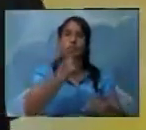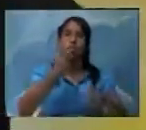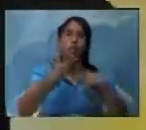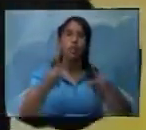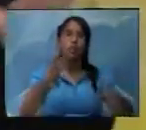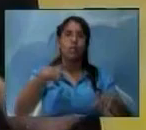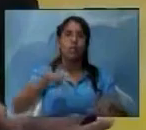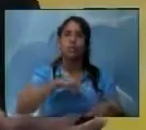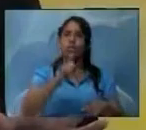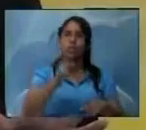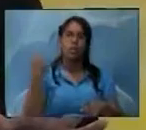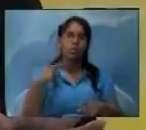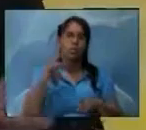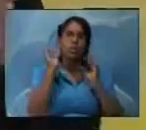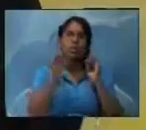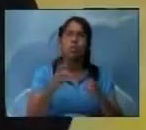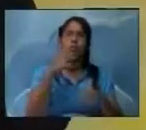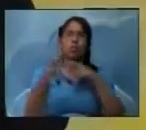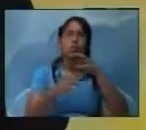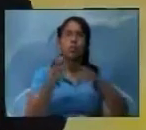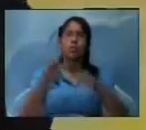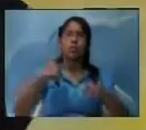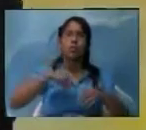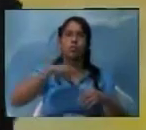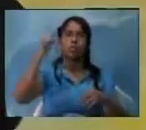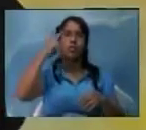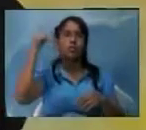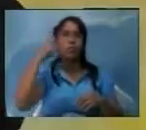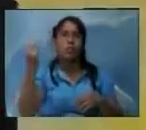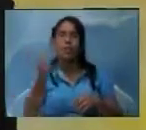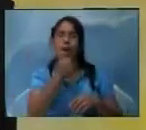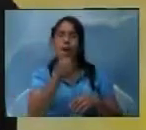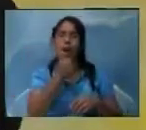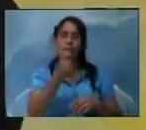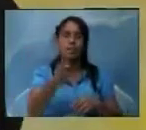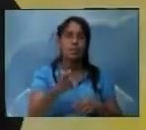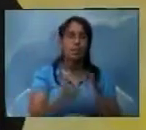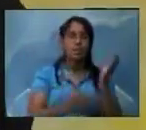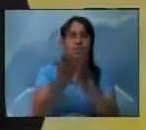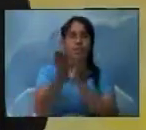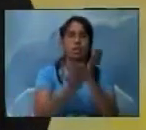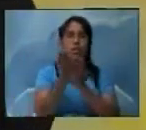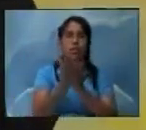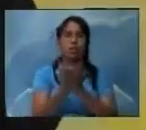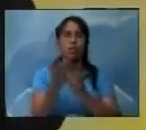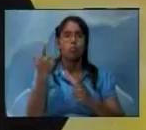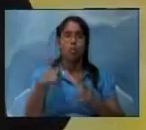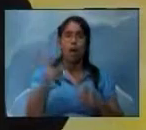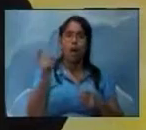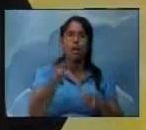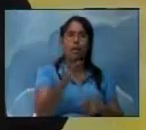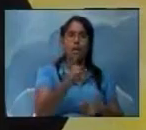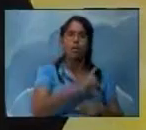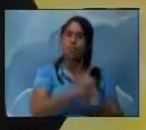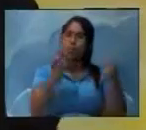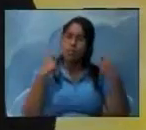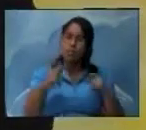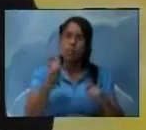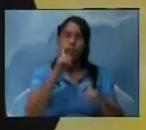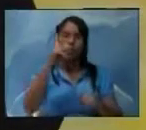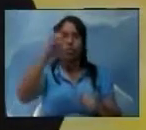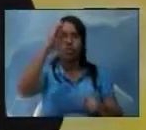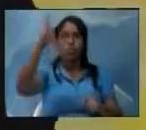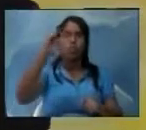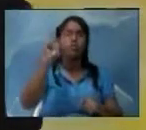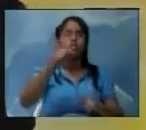Si no nos libra, nosotros no tenemos ningún problema. Nosotros sabemos a quién servimos. Hay gente que condiciona a Dios.